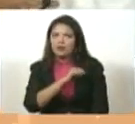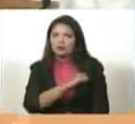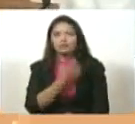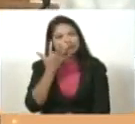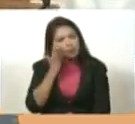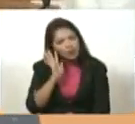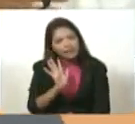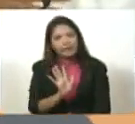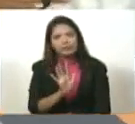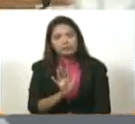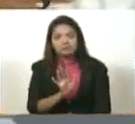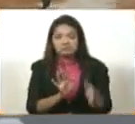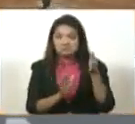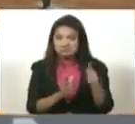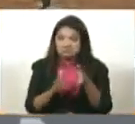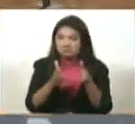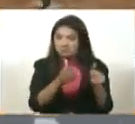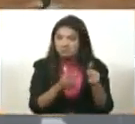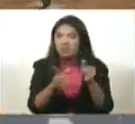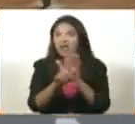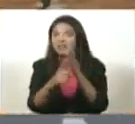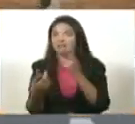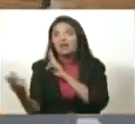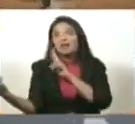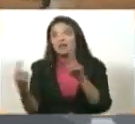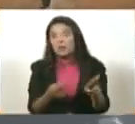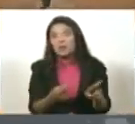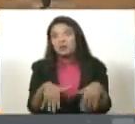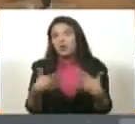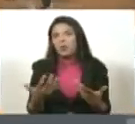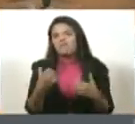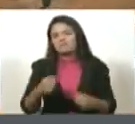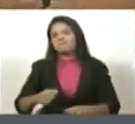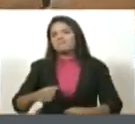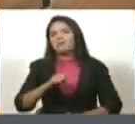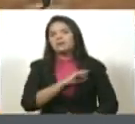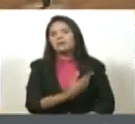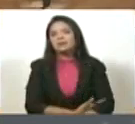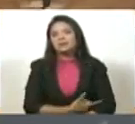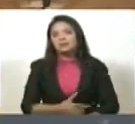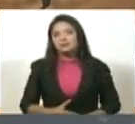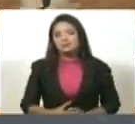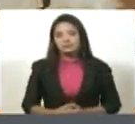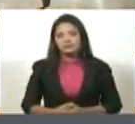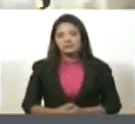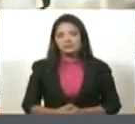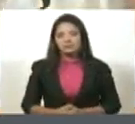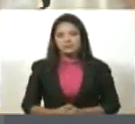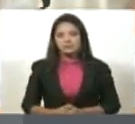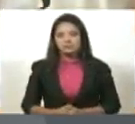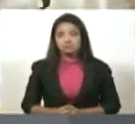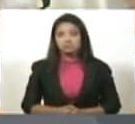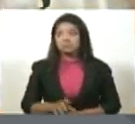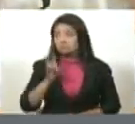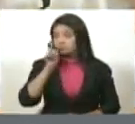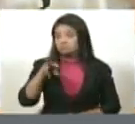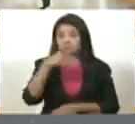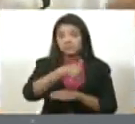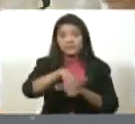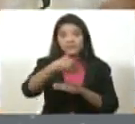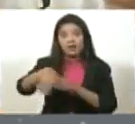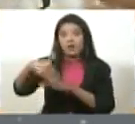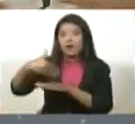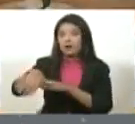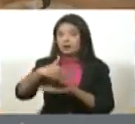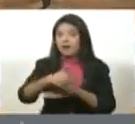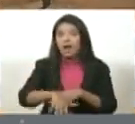ante esa política del miedo, el 16 la respuesta fue de coraje, fue de valentía. Lo que hemos visto en las calles,